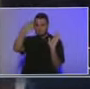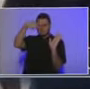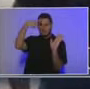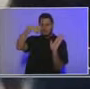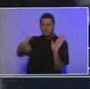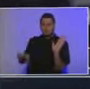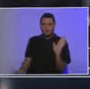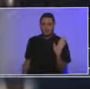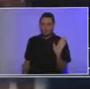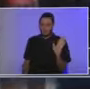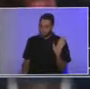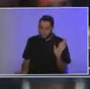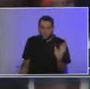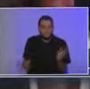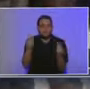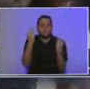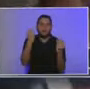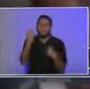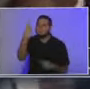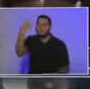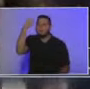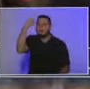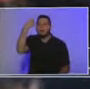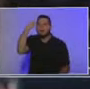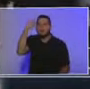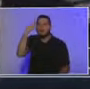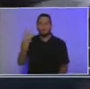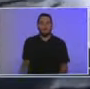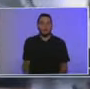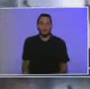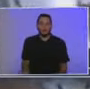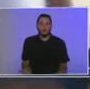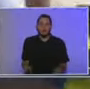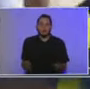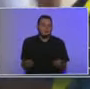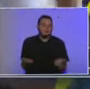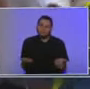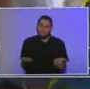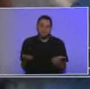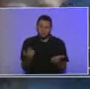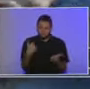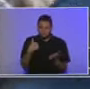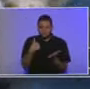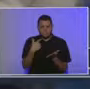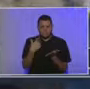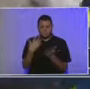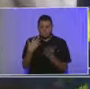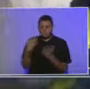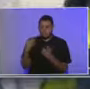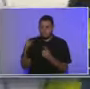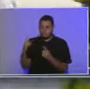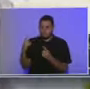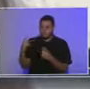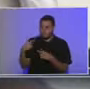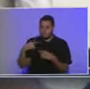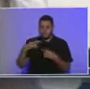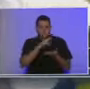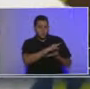Óyeme, pero vamos a pensar. ¿Cómo puede ser posible que llegue una página todo el maldito